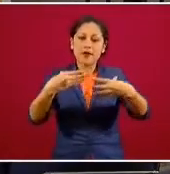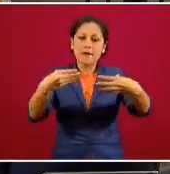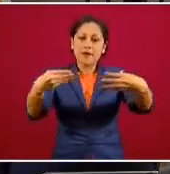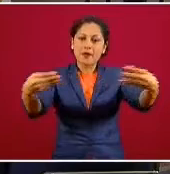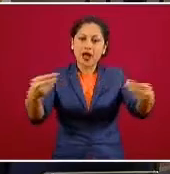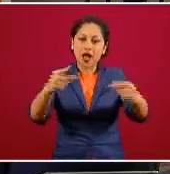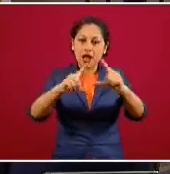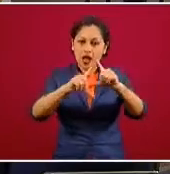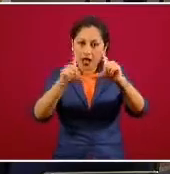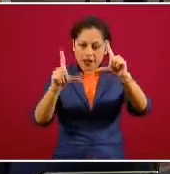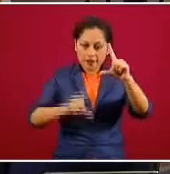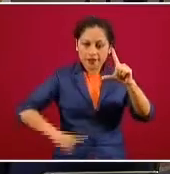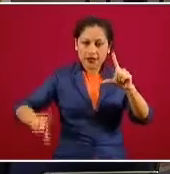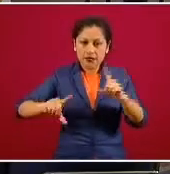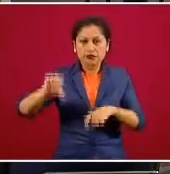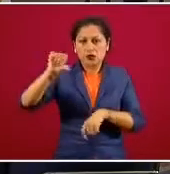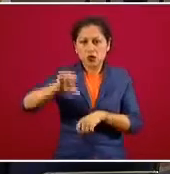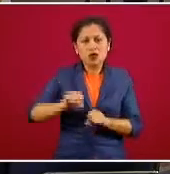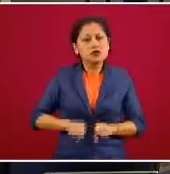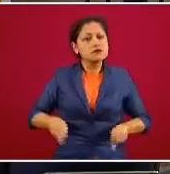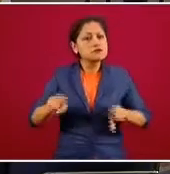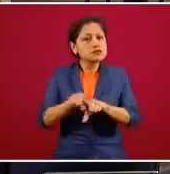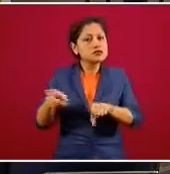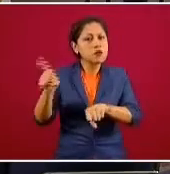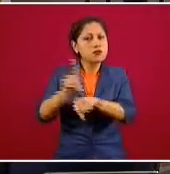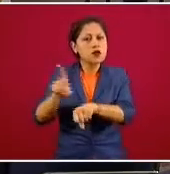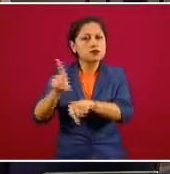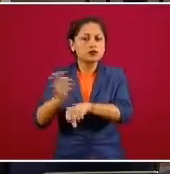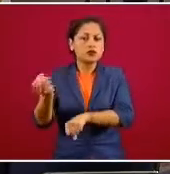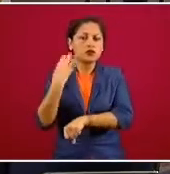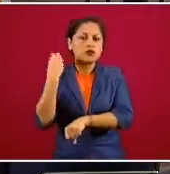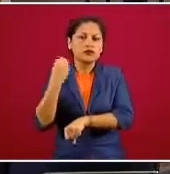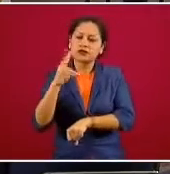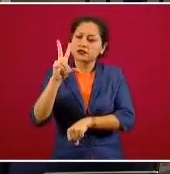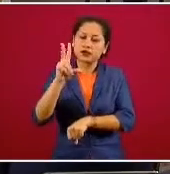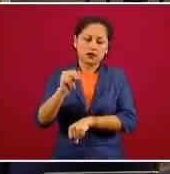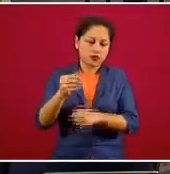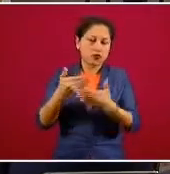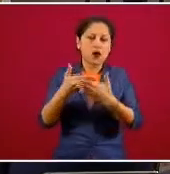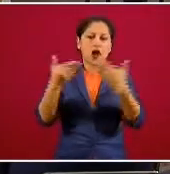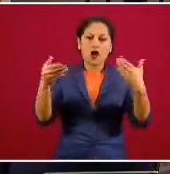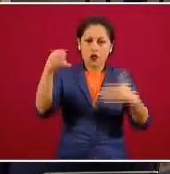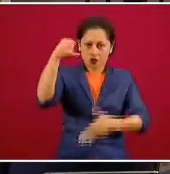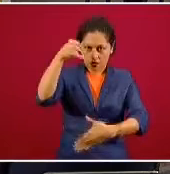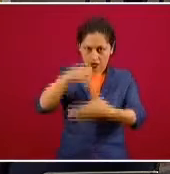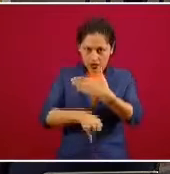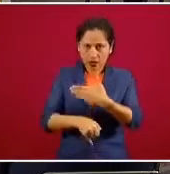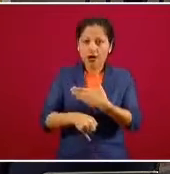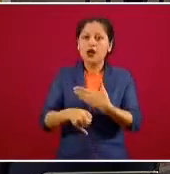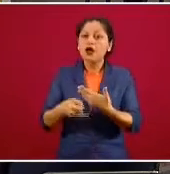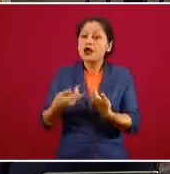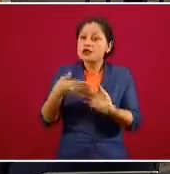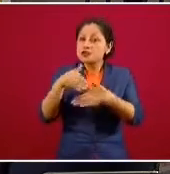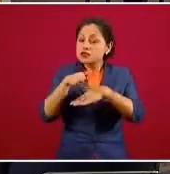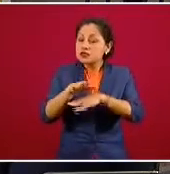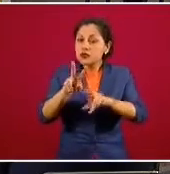diario, sino en forma especial algunas de las conclusiones que tiene el grupo de